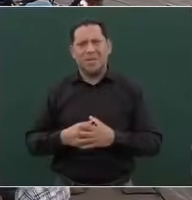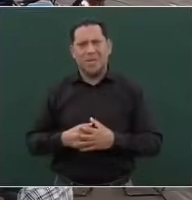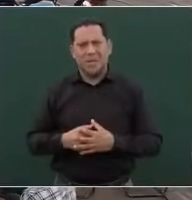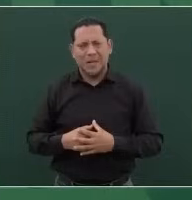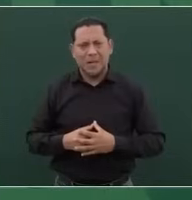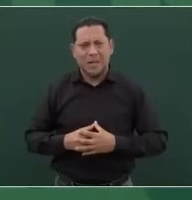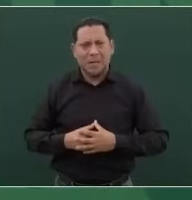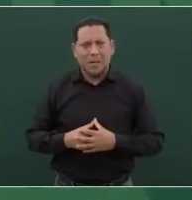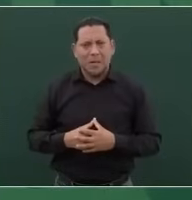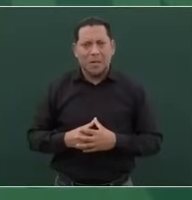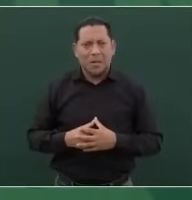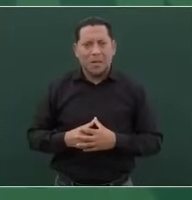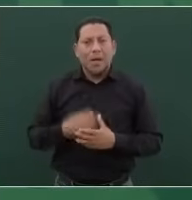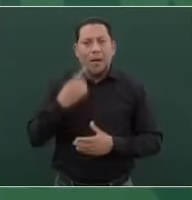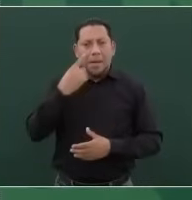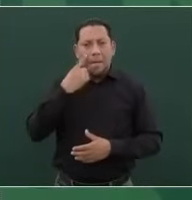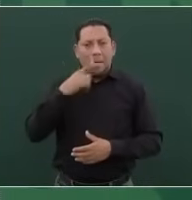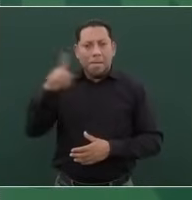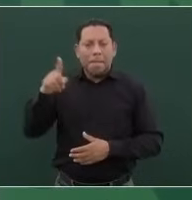viene el del New York Times?